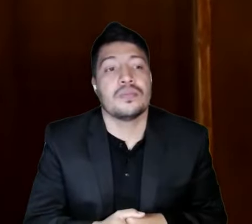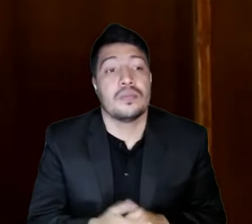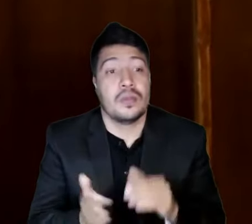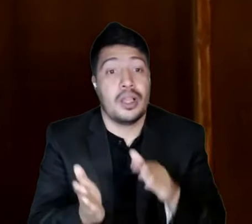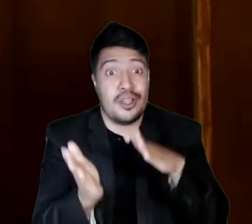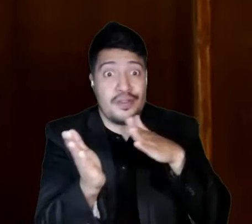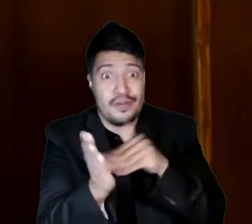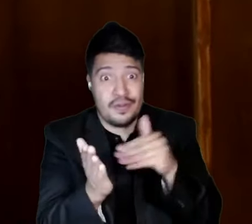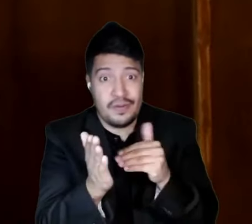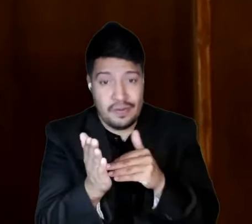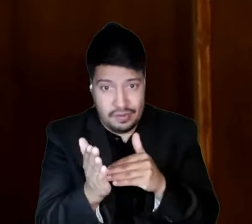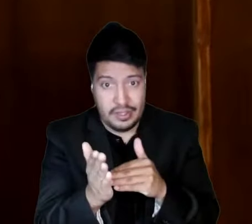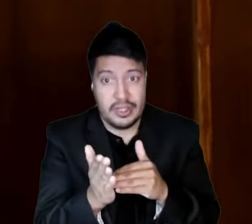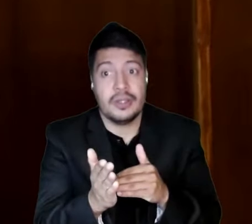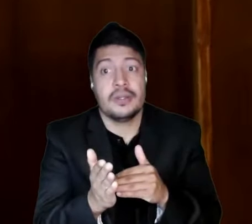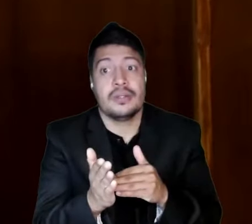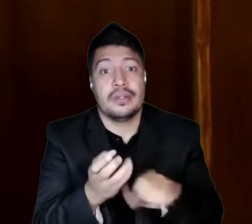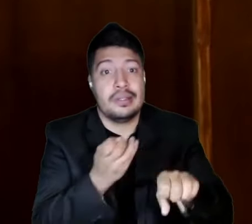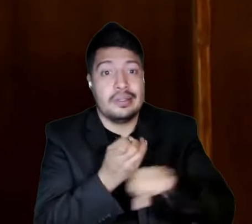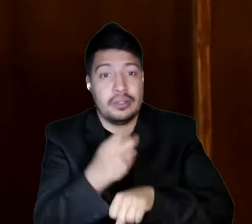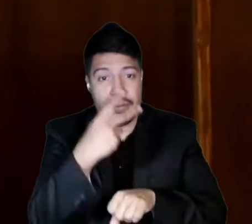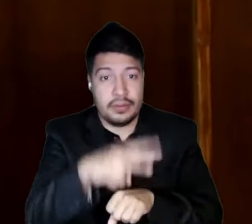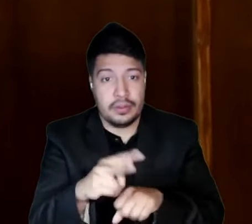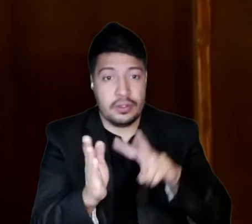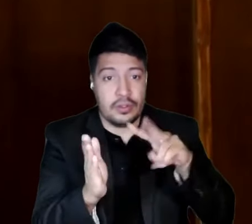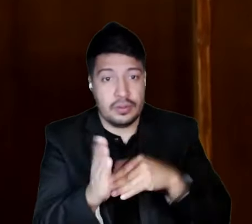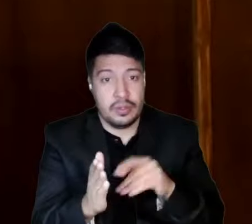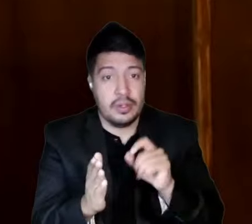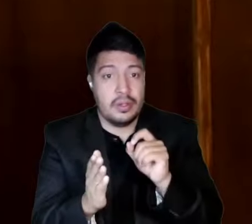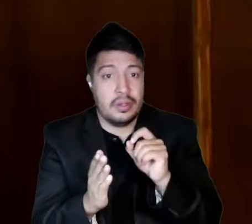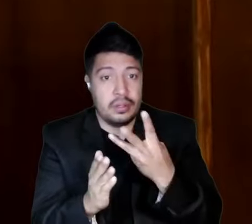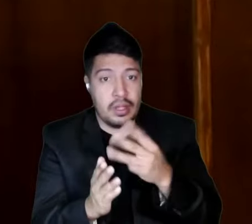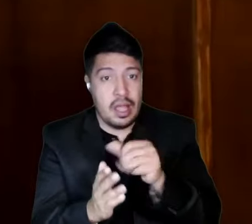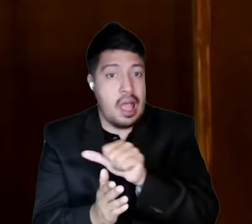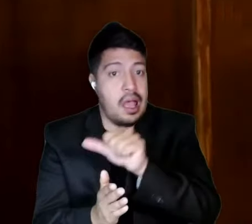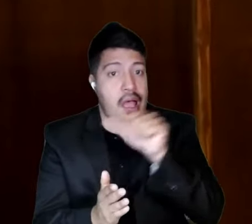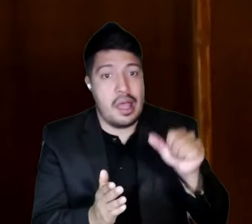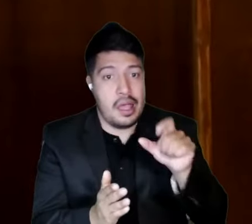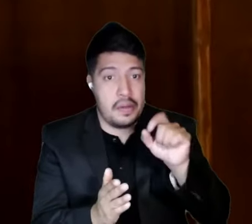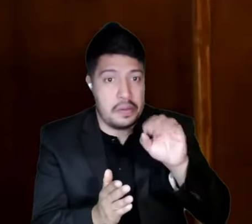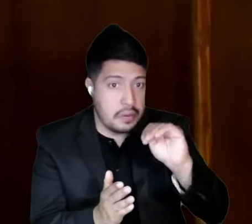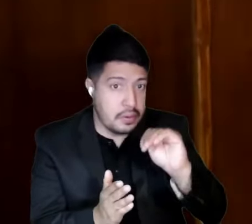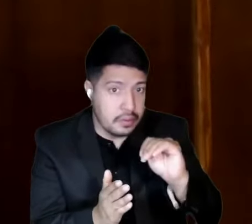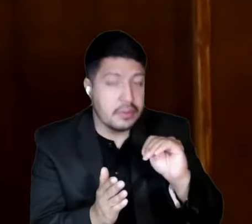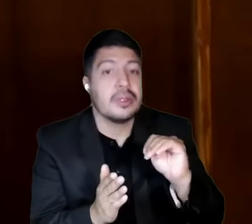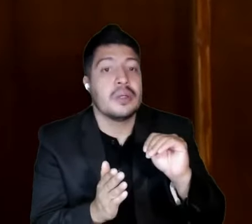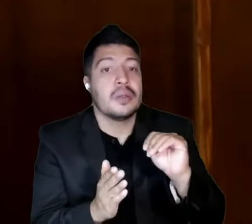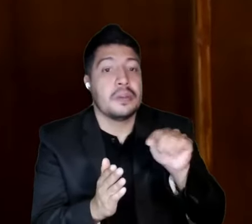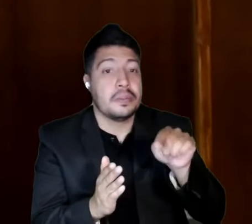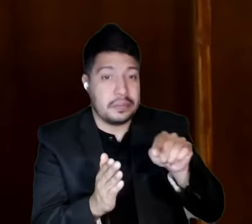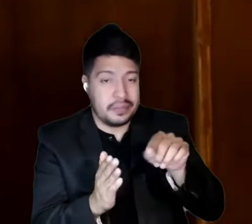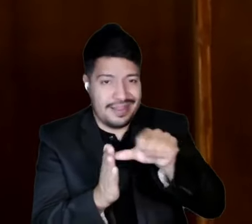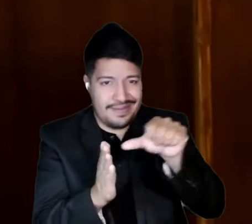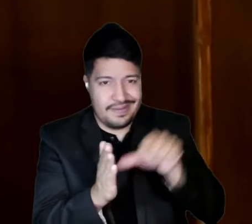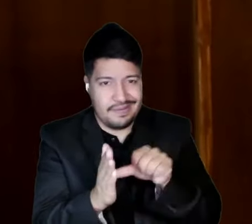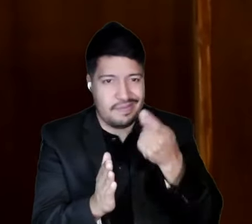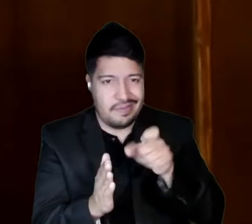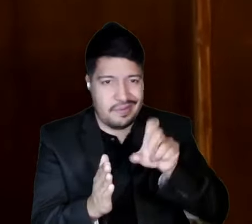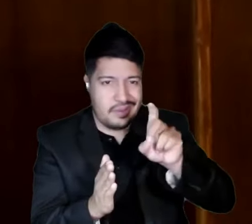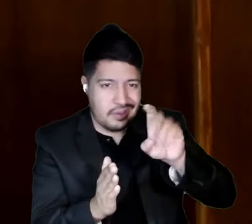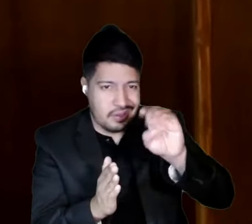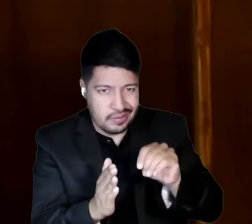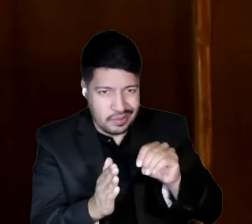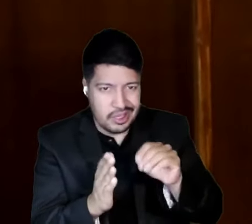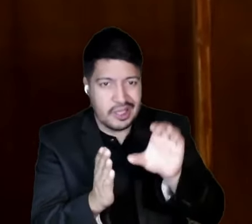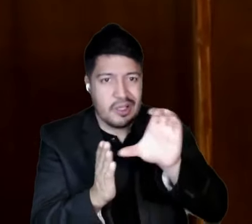Estado de México 2023 2029 se precisa que de conformidad con el artículo 139 de la constitución política del